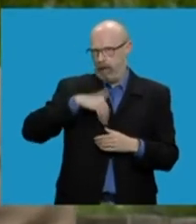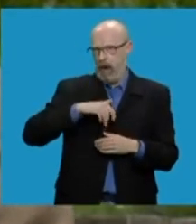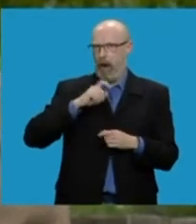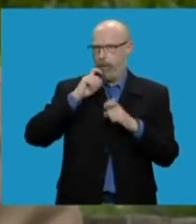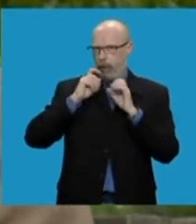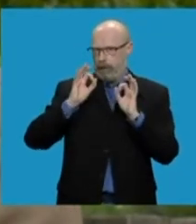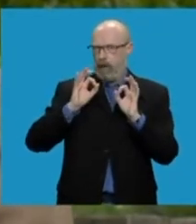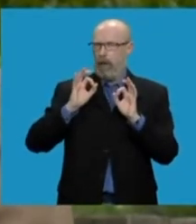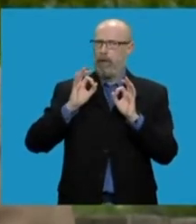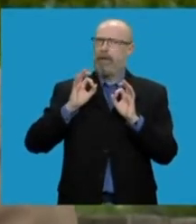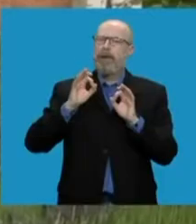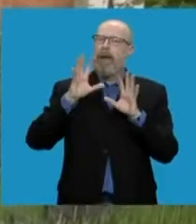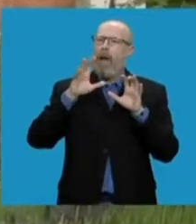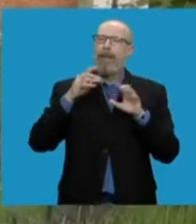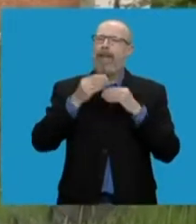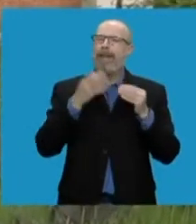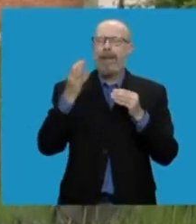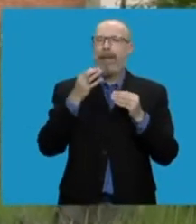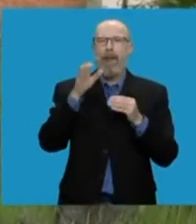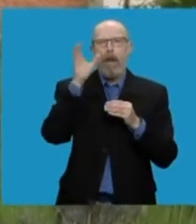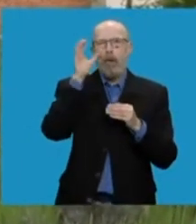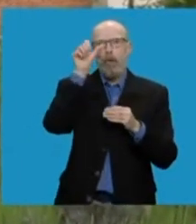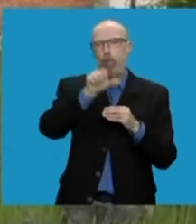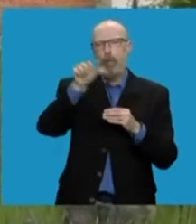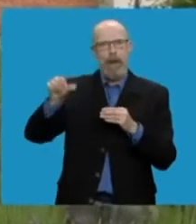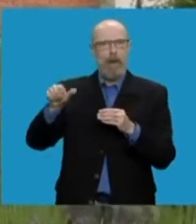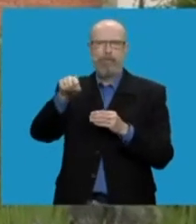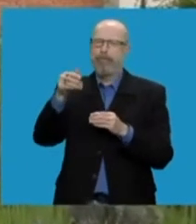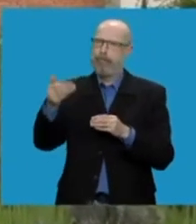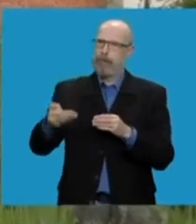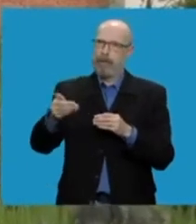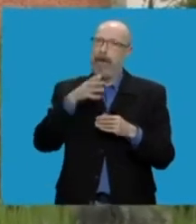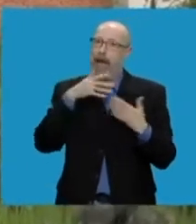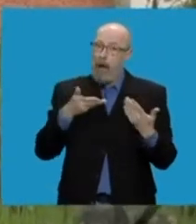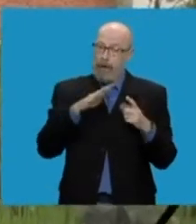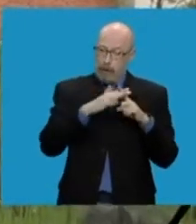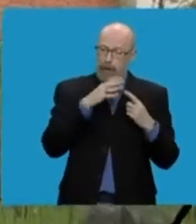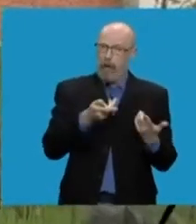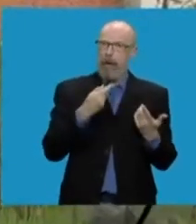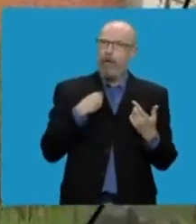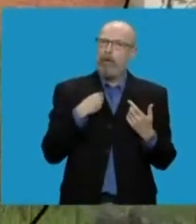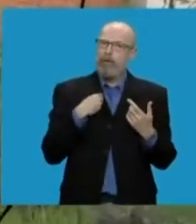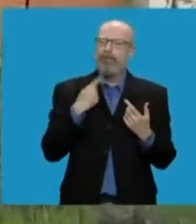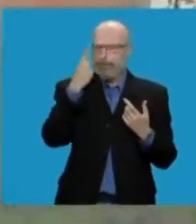más importante, que es a escuchar a la gente. Pues yo creo que estoy en el momento en el que realmente estoy aprendiendo a escuchar de verdad a la gente.